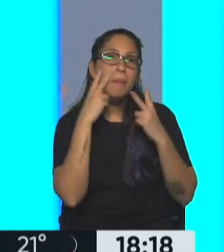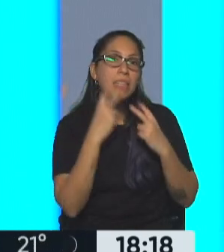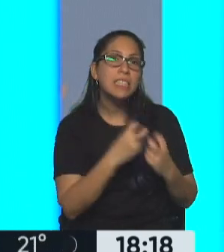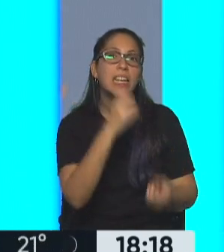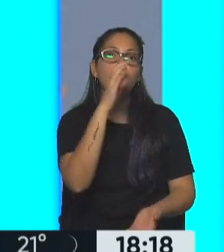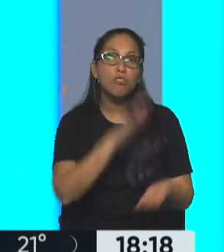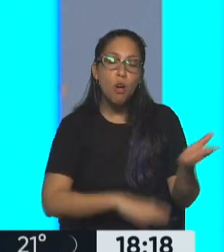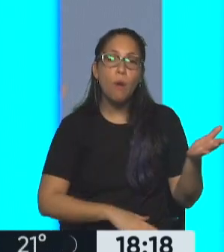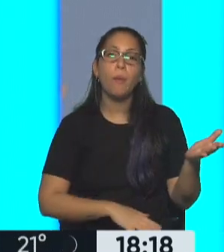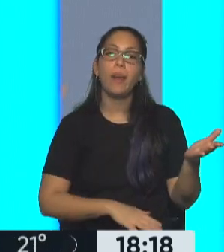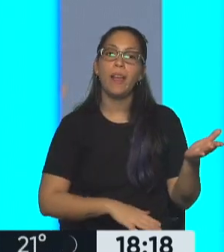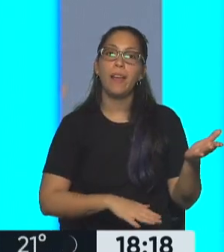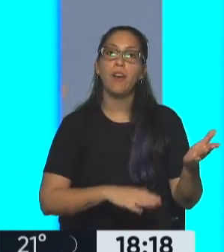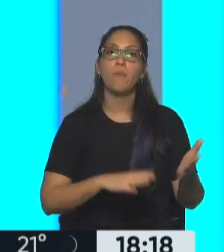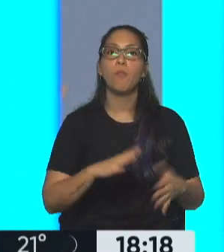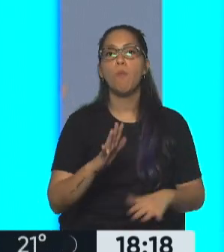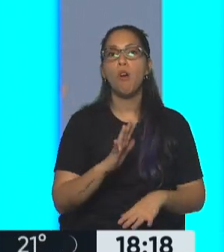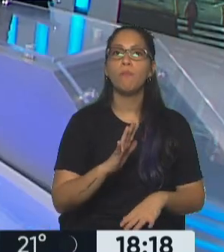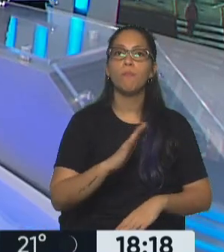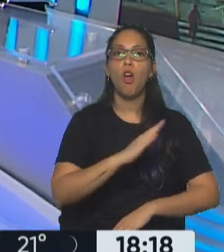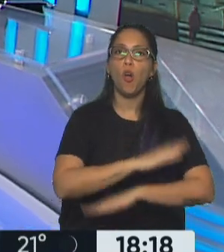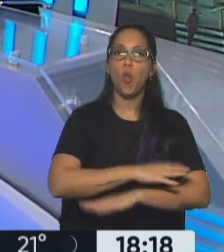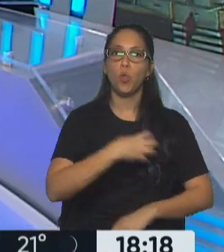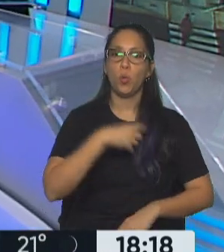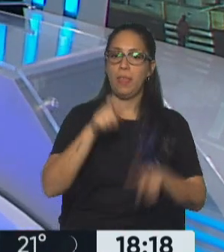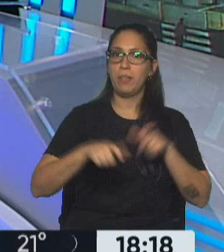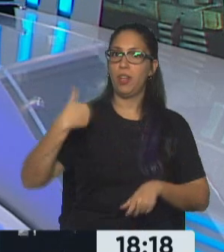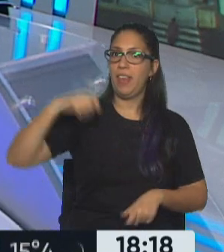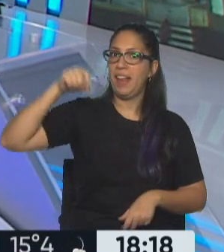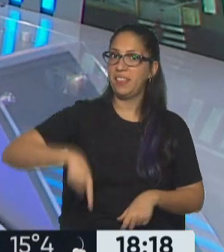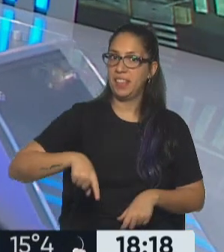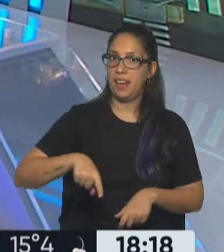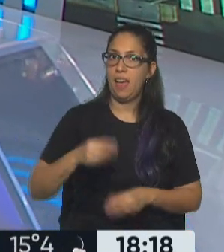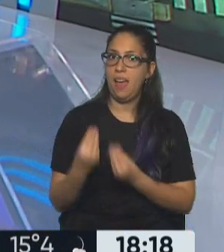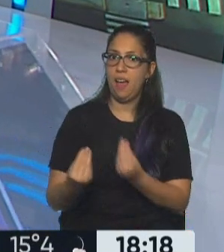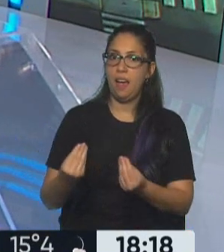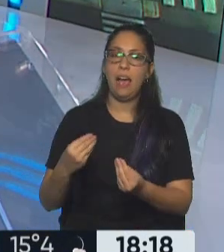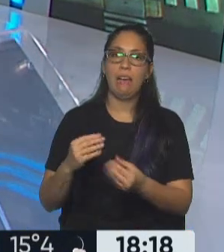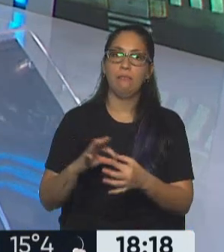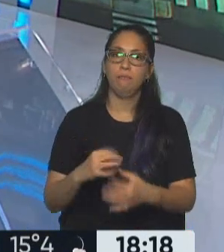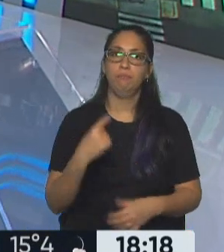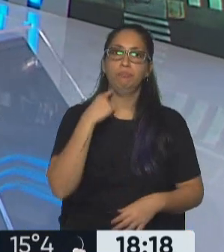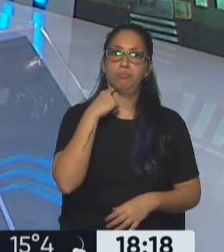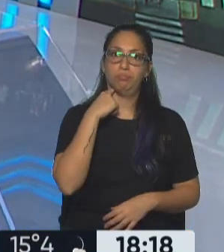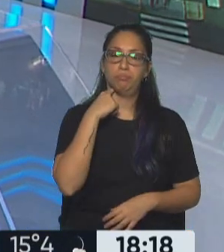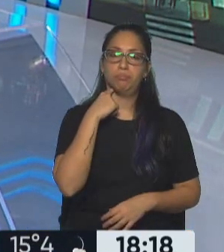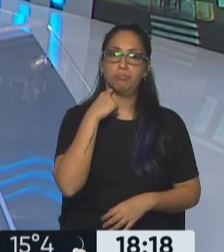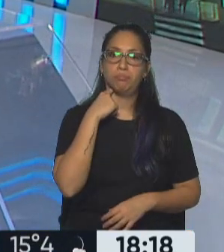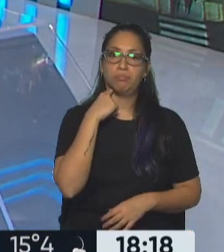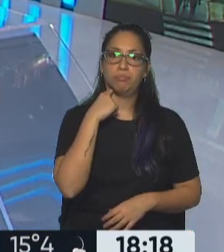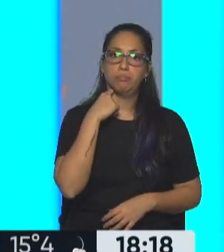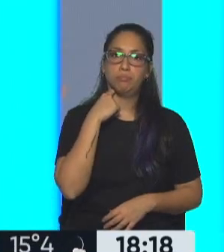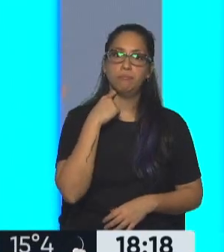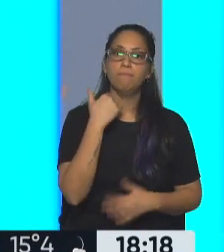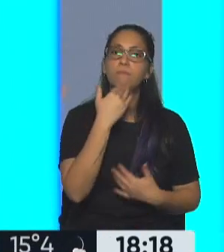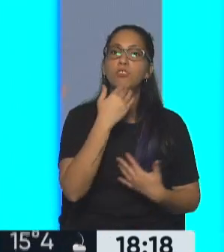sobre el comportamiento de los funcionarios argentinos, en este caso queda involucrado y quedaría viciado, no